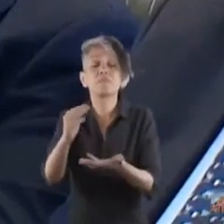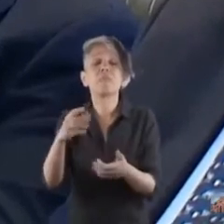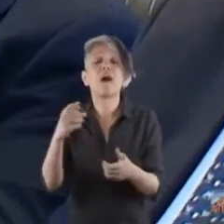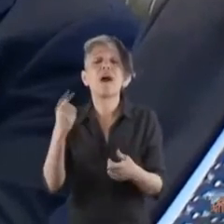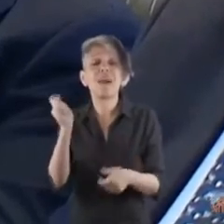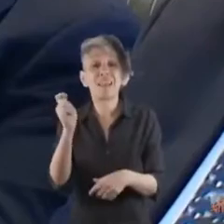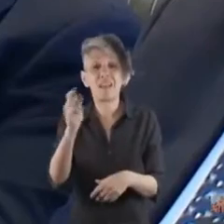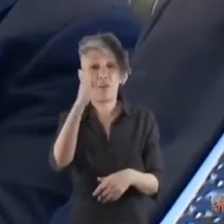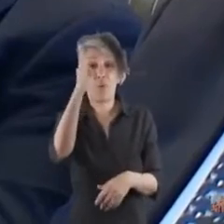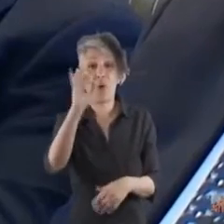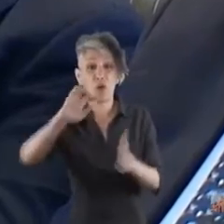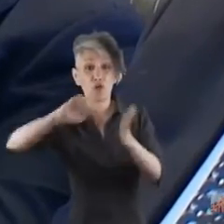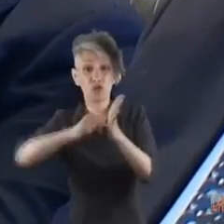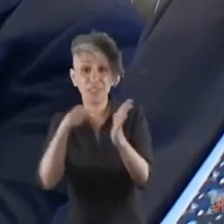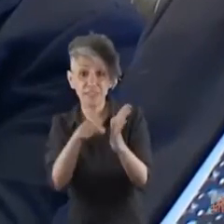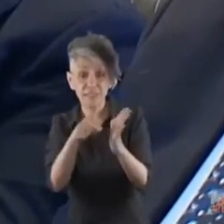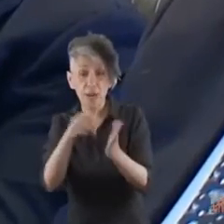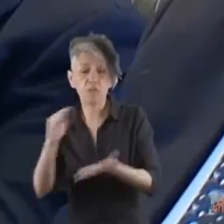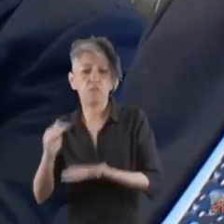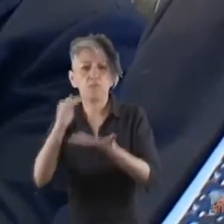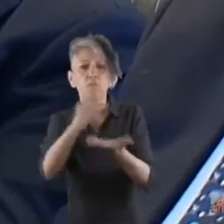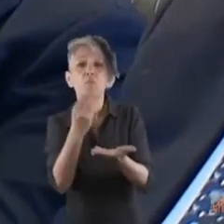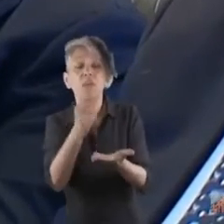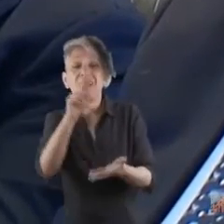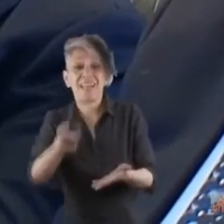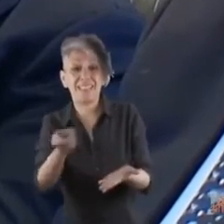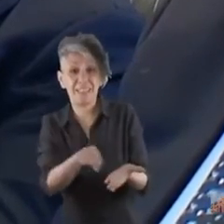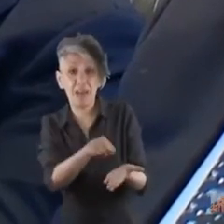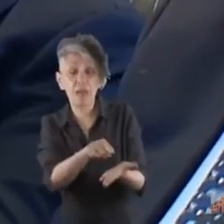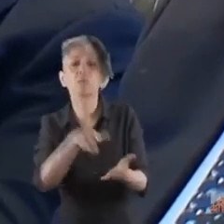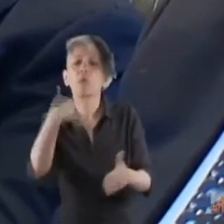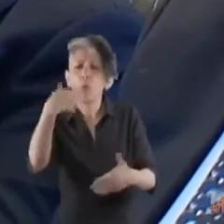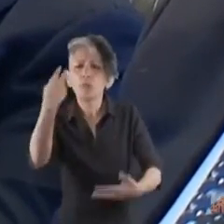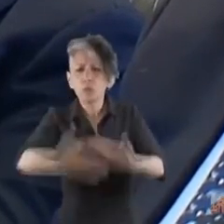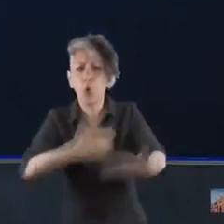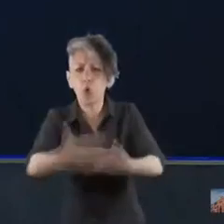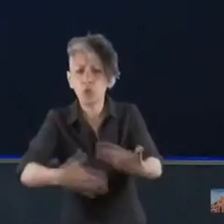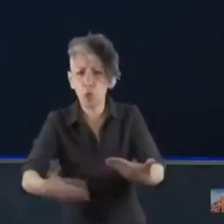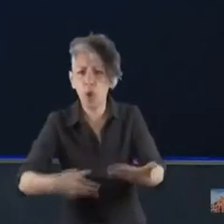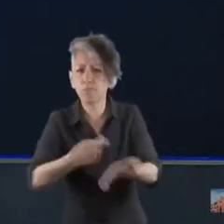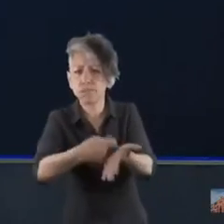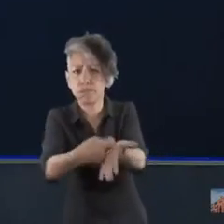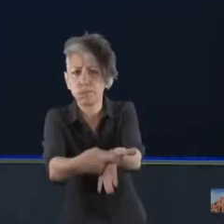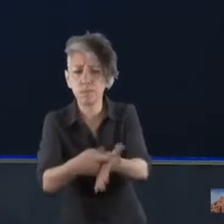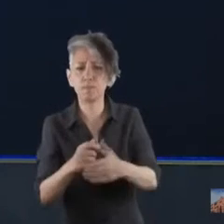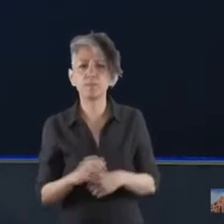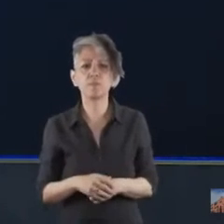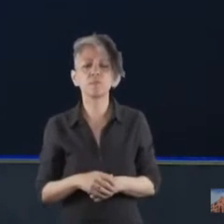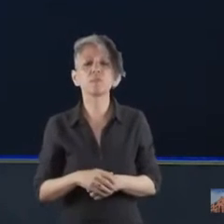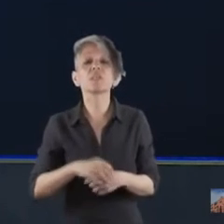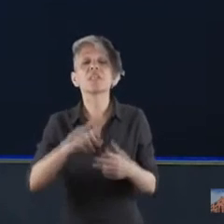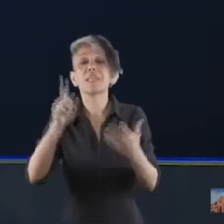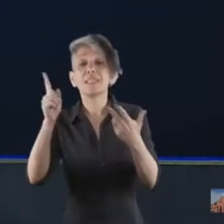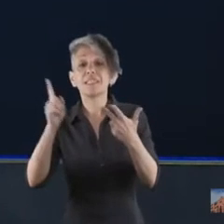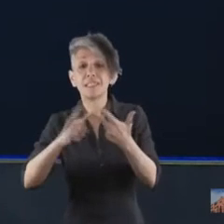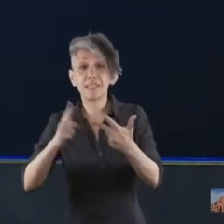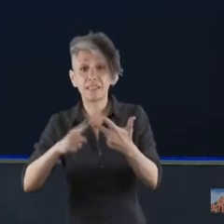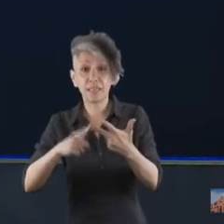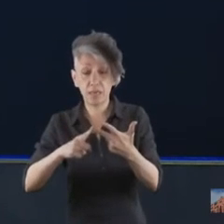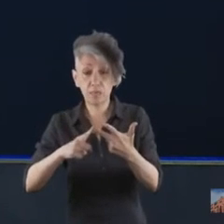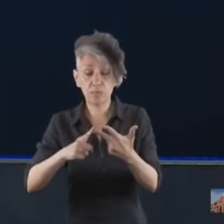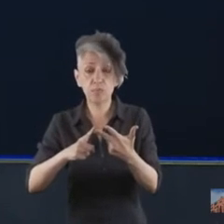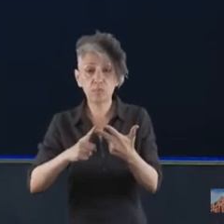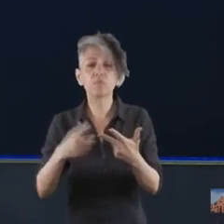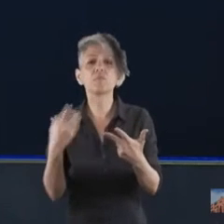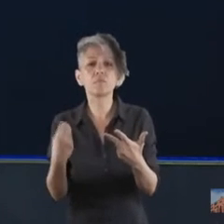camino de cancelación que procuraremos continuar la tercera es que rige el congelamiento de la